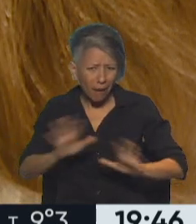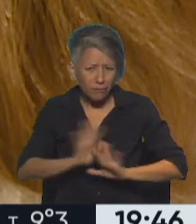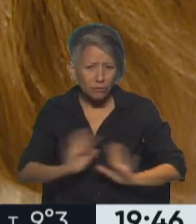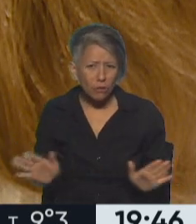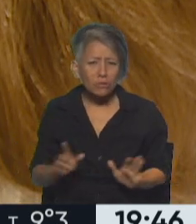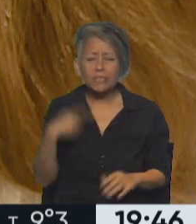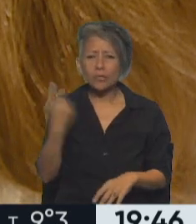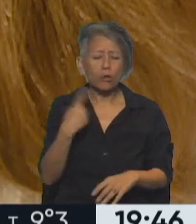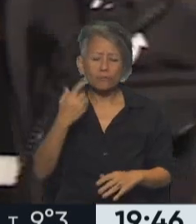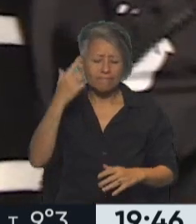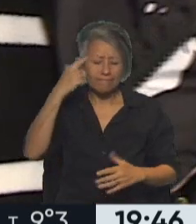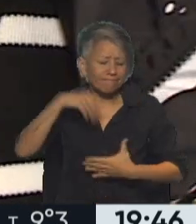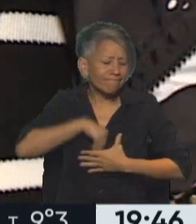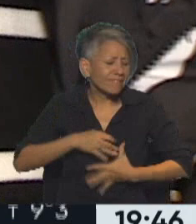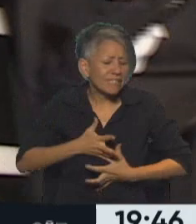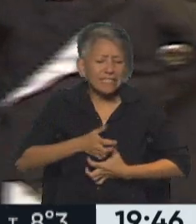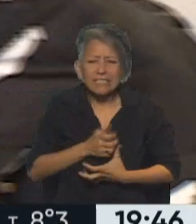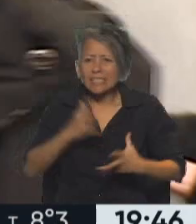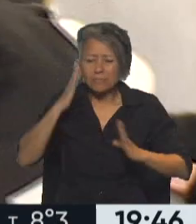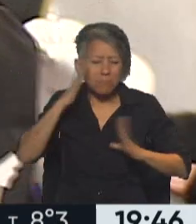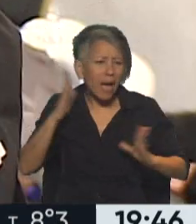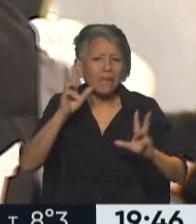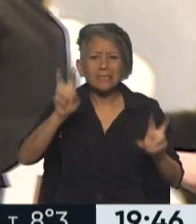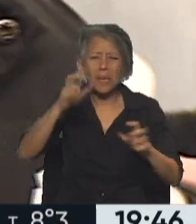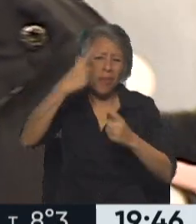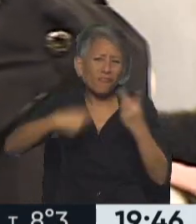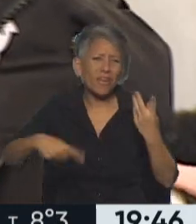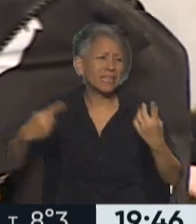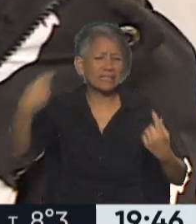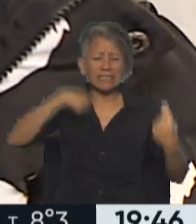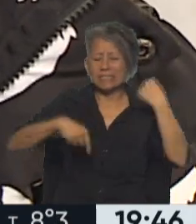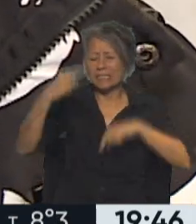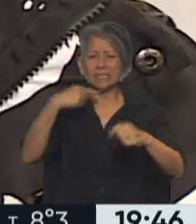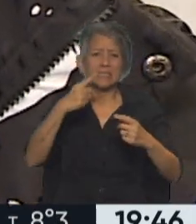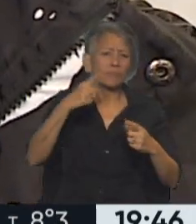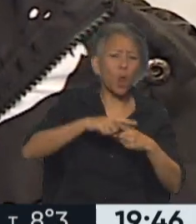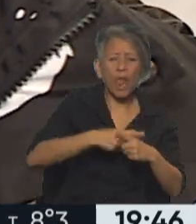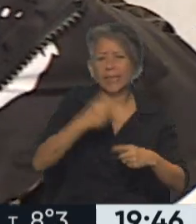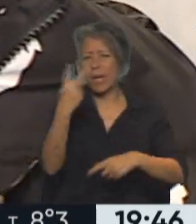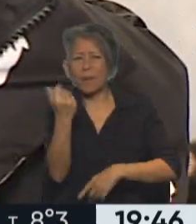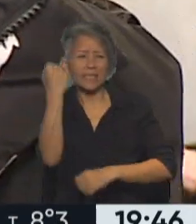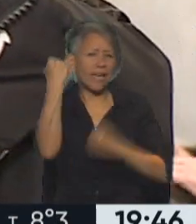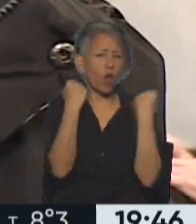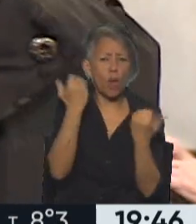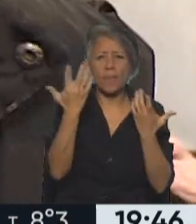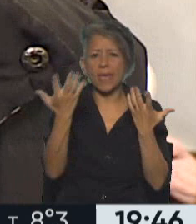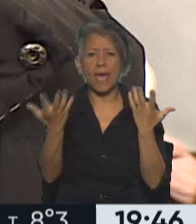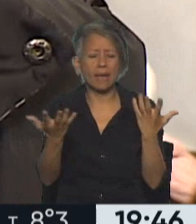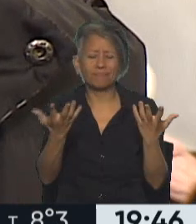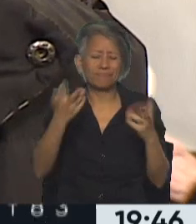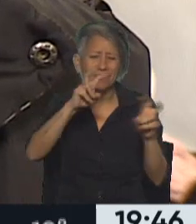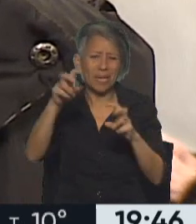tanto estrés encima, por todo, por política, por plata, por economía, por